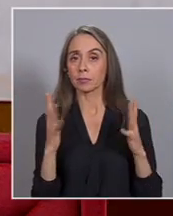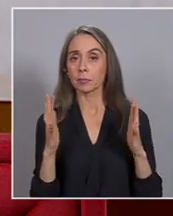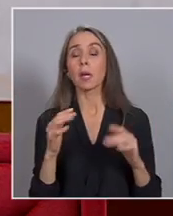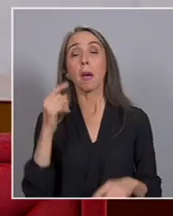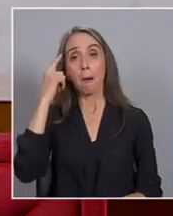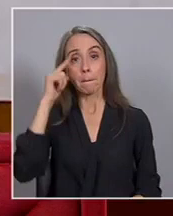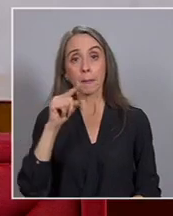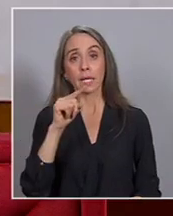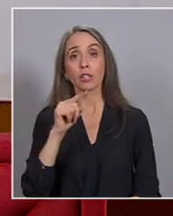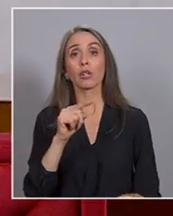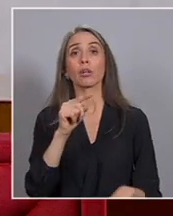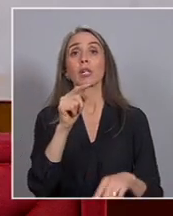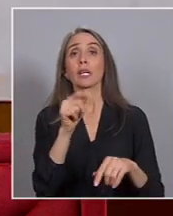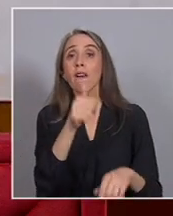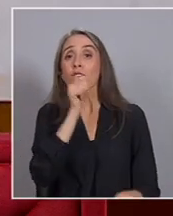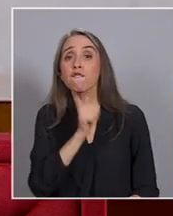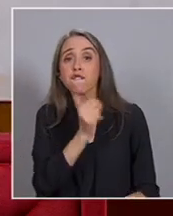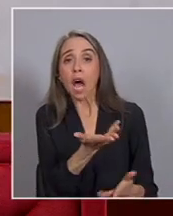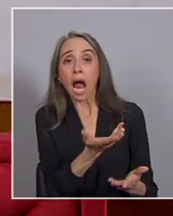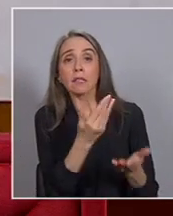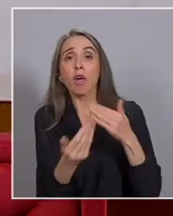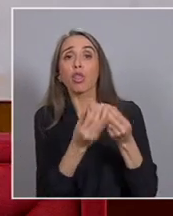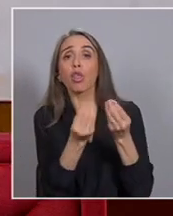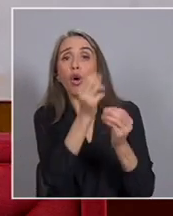Pero mientras ellos nos sigan faltando,